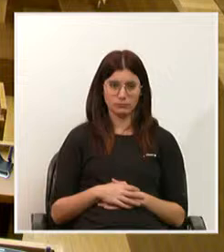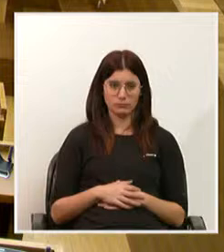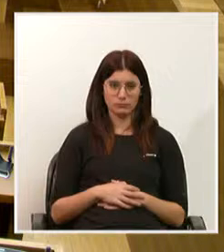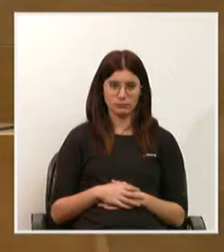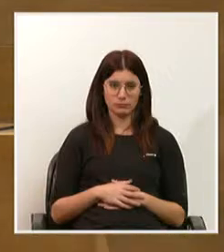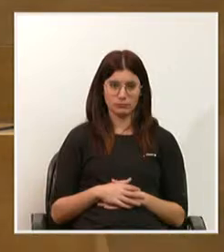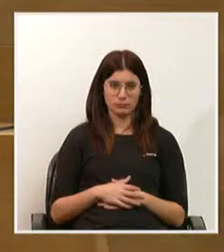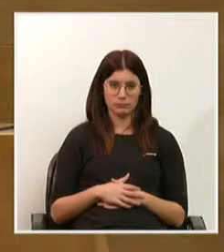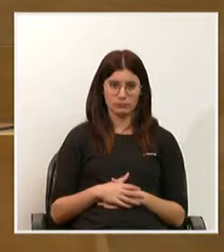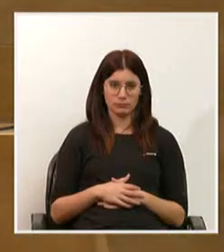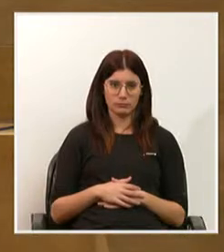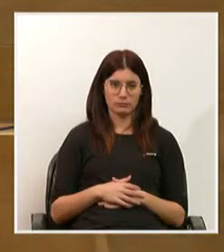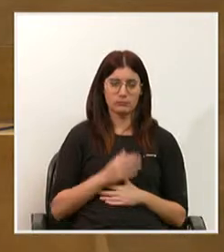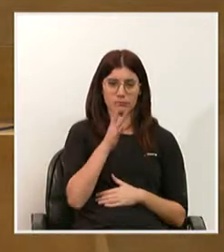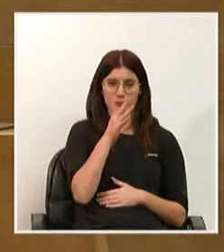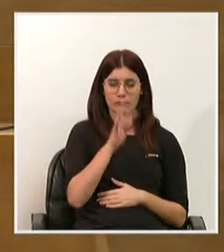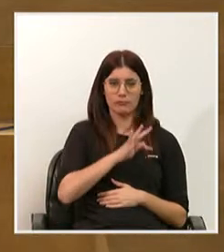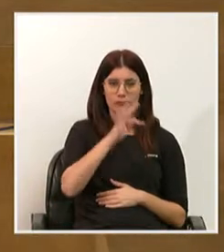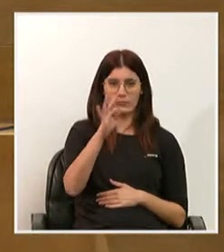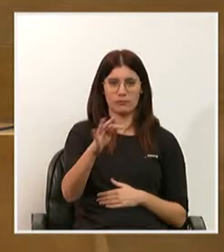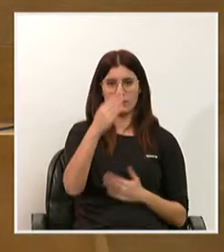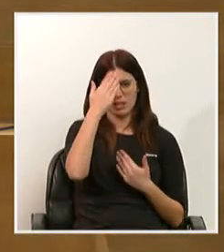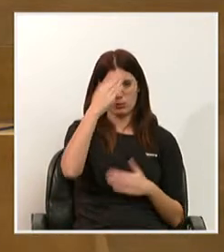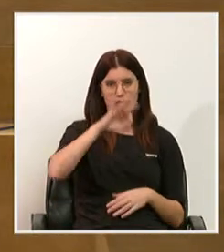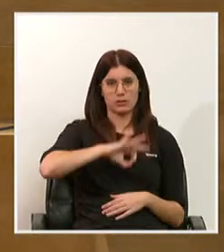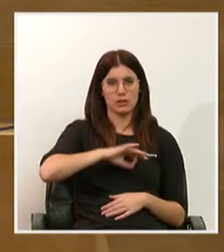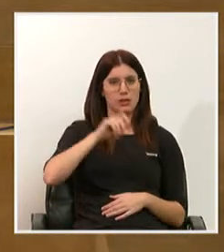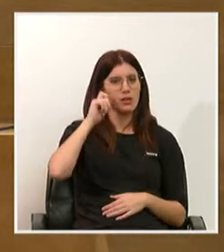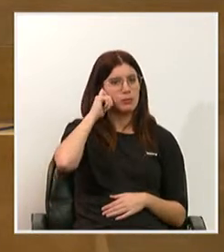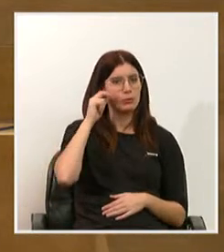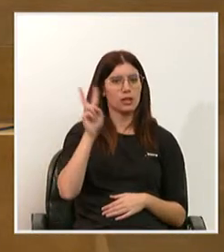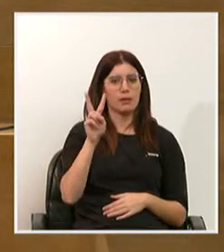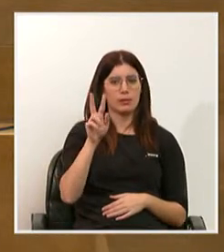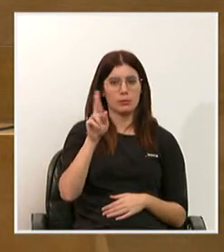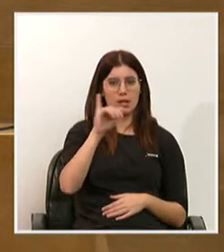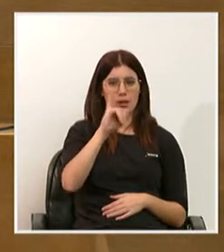luego tiene la palabra la ilustre diputada Verónica